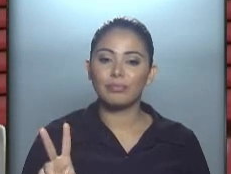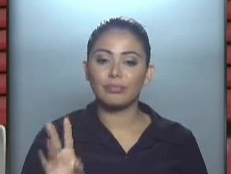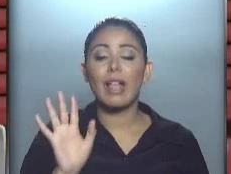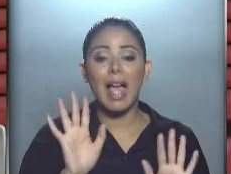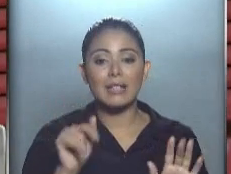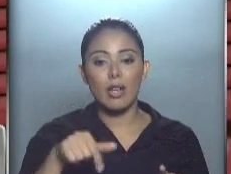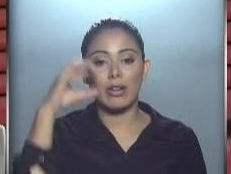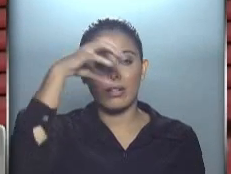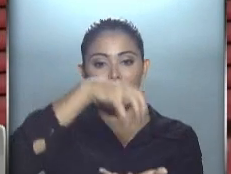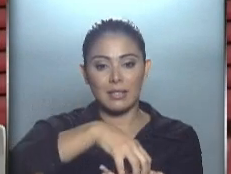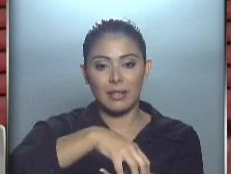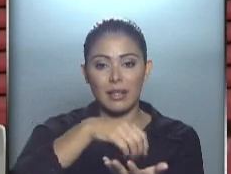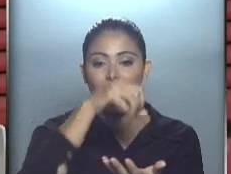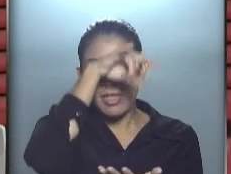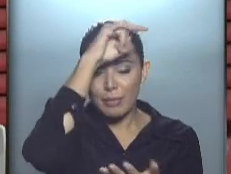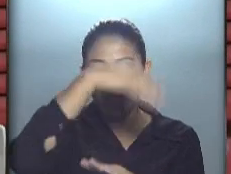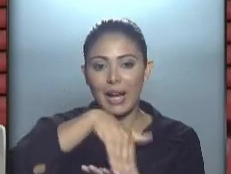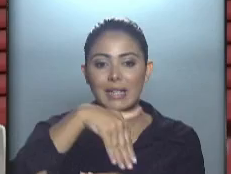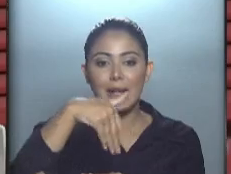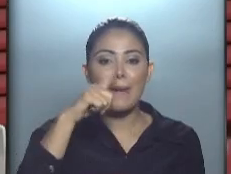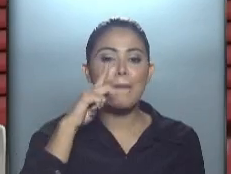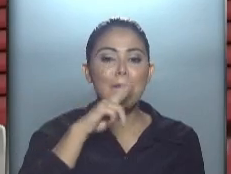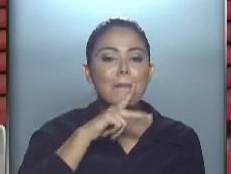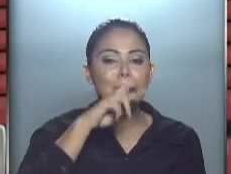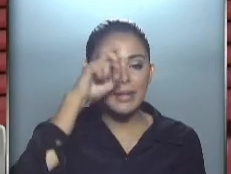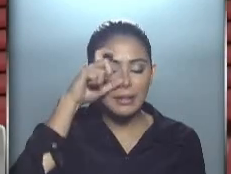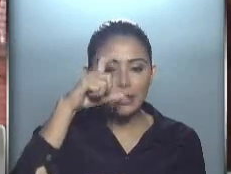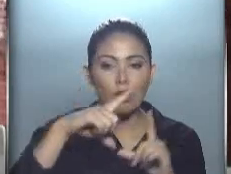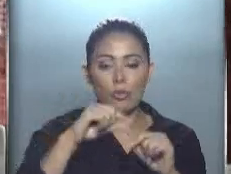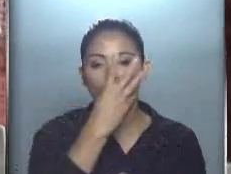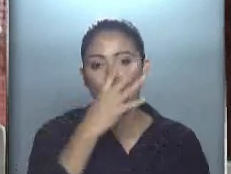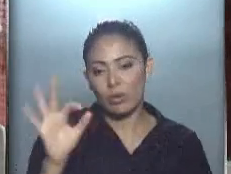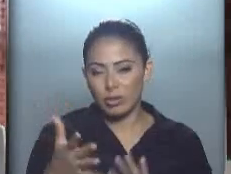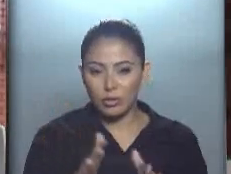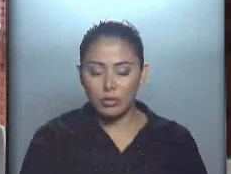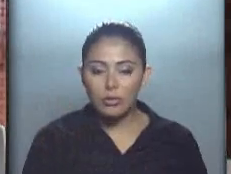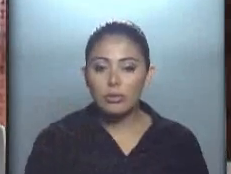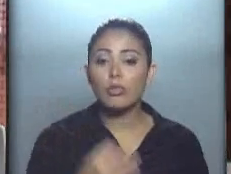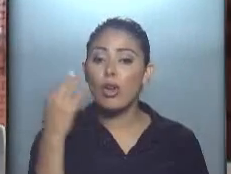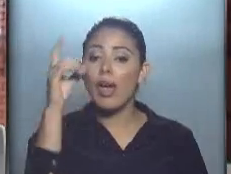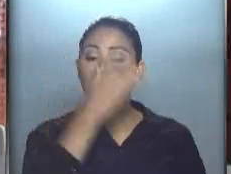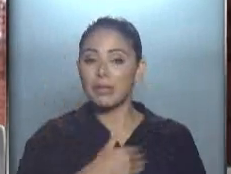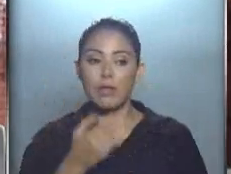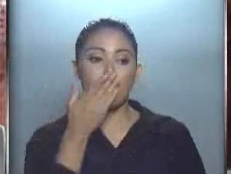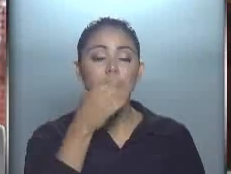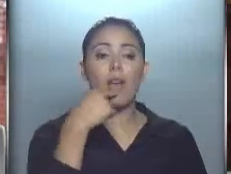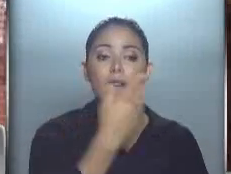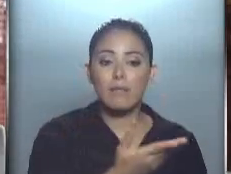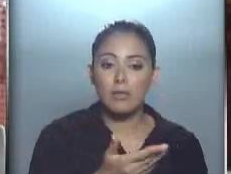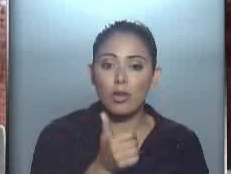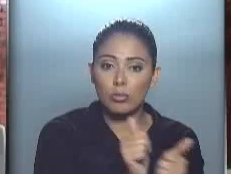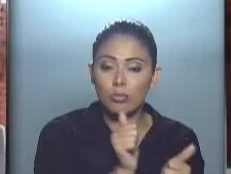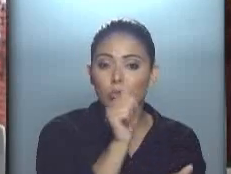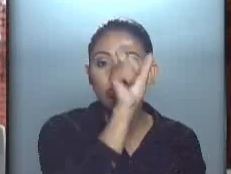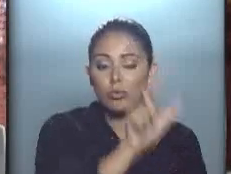lo que es la sede de Independiente allí en la calle de Mitre al 400, se acercó a Omar De Felipe y con